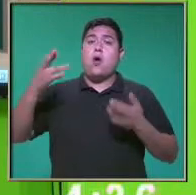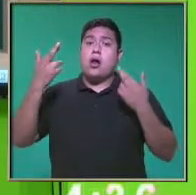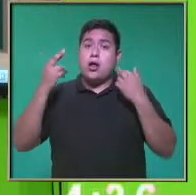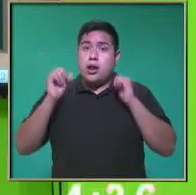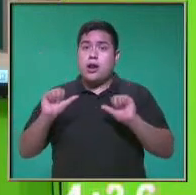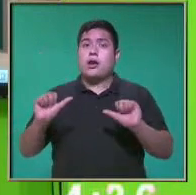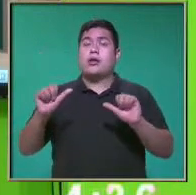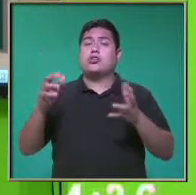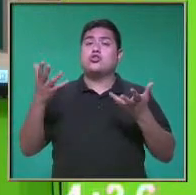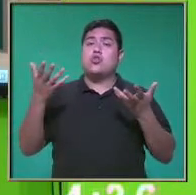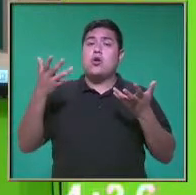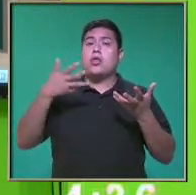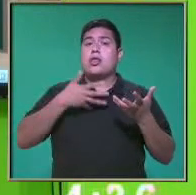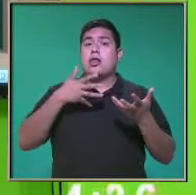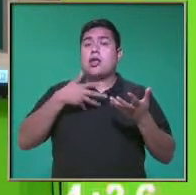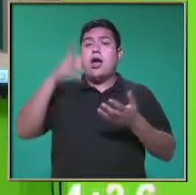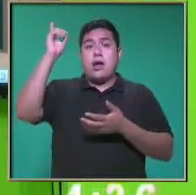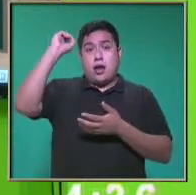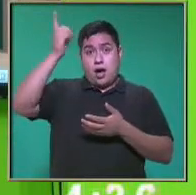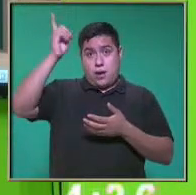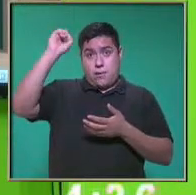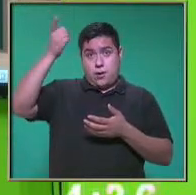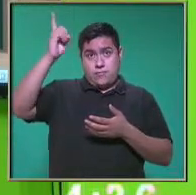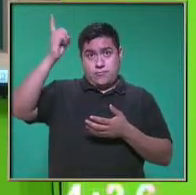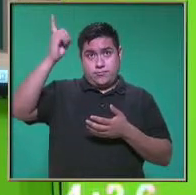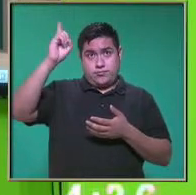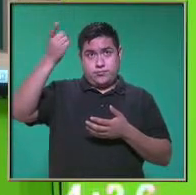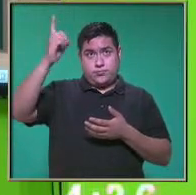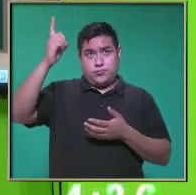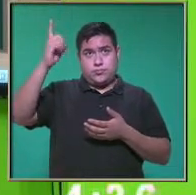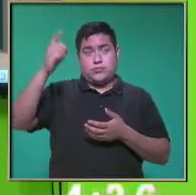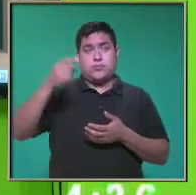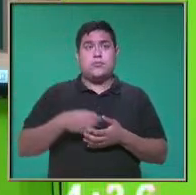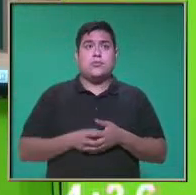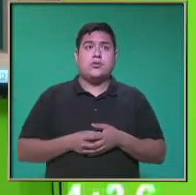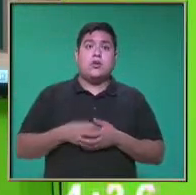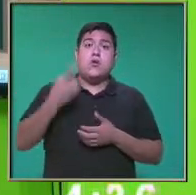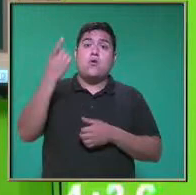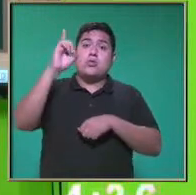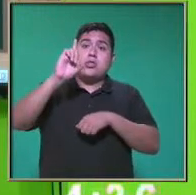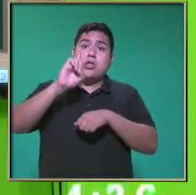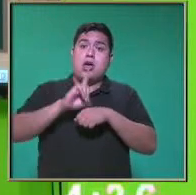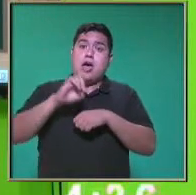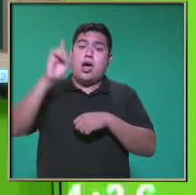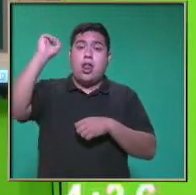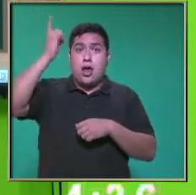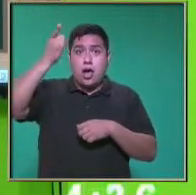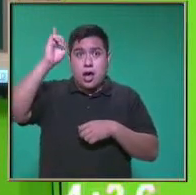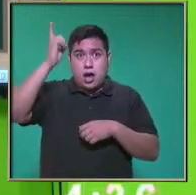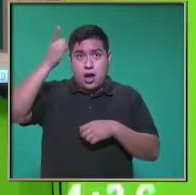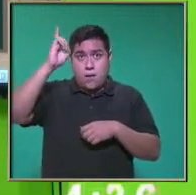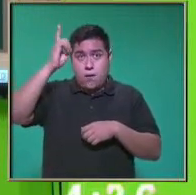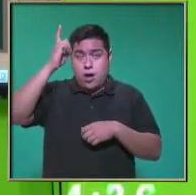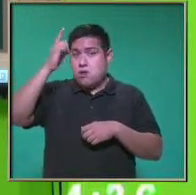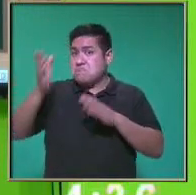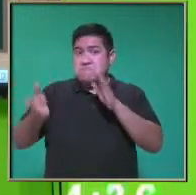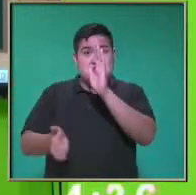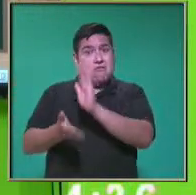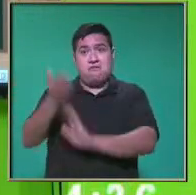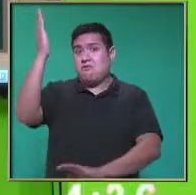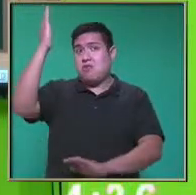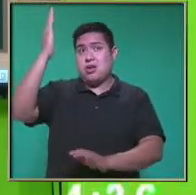un caballo de trabajo. One day the horse ran away. Un día el caballo se fue. The farmer's